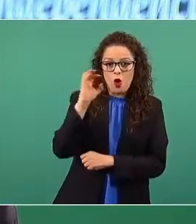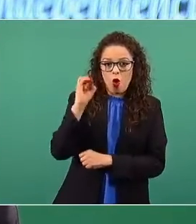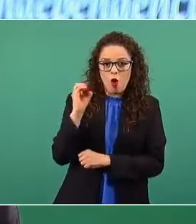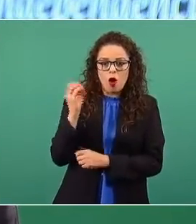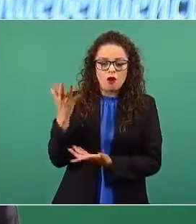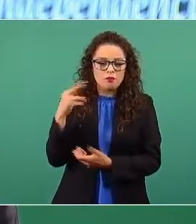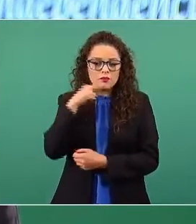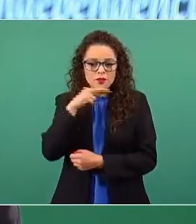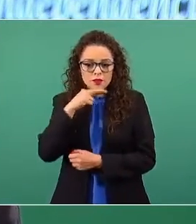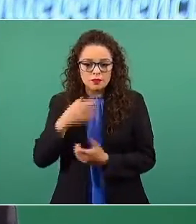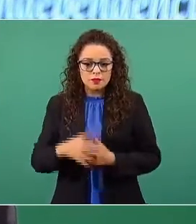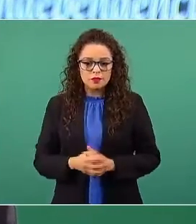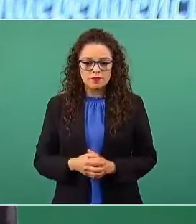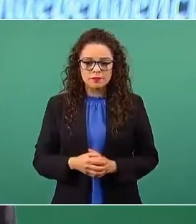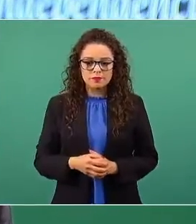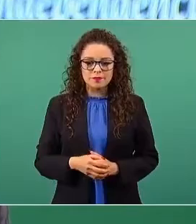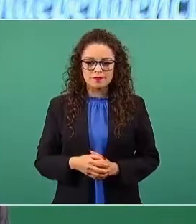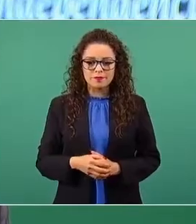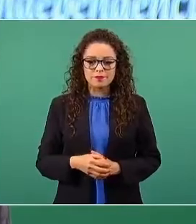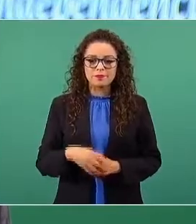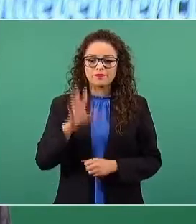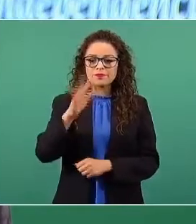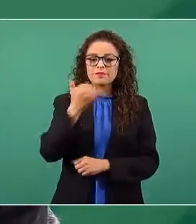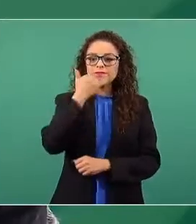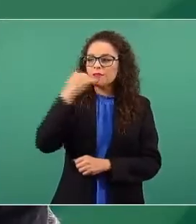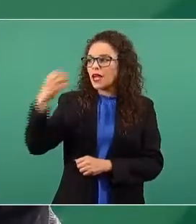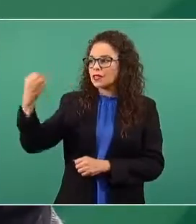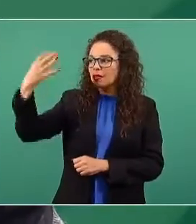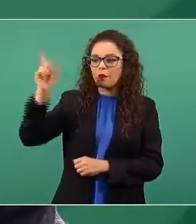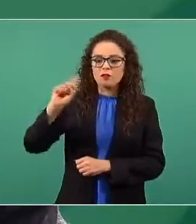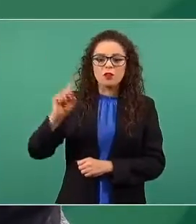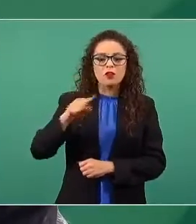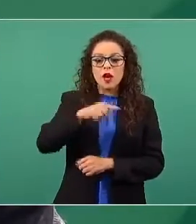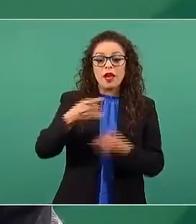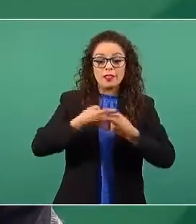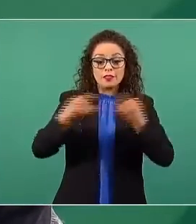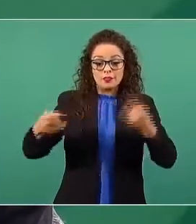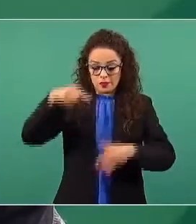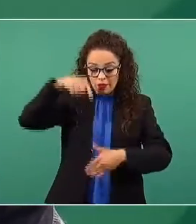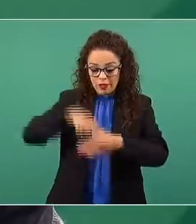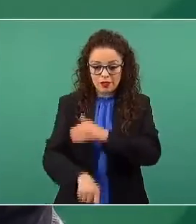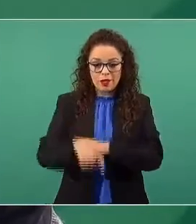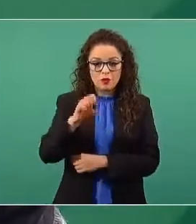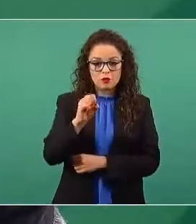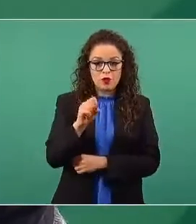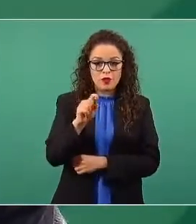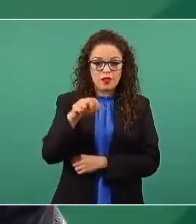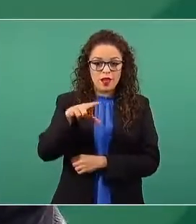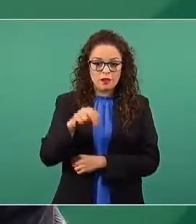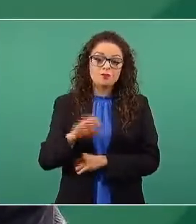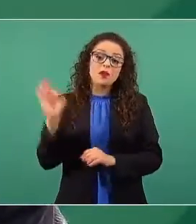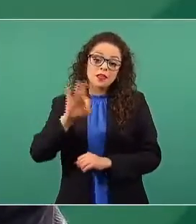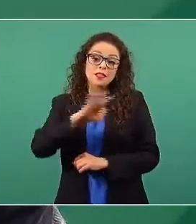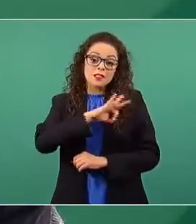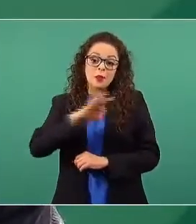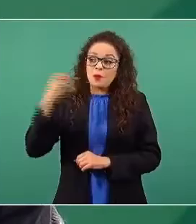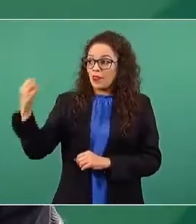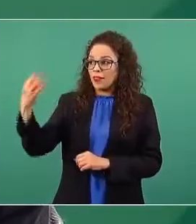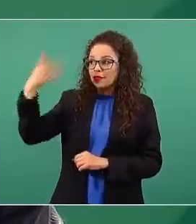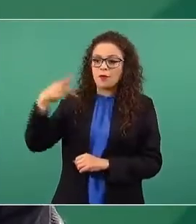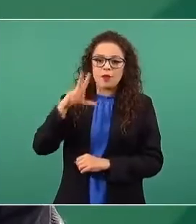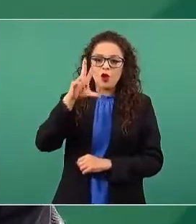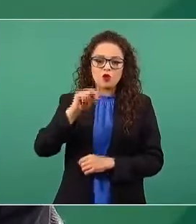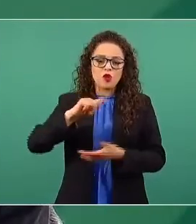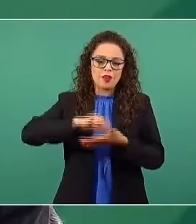metáfora, es real, perdón, no del semáforo, del sótano. Seguramente también tenían un semáforo, pero no técnico como el